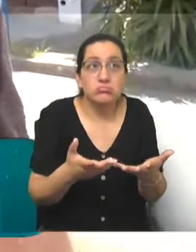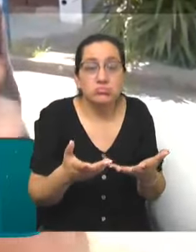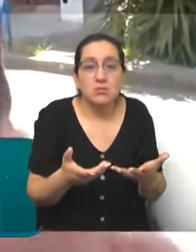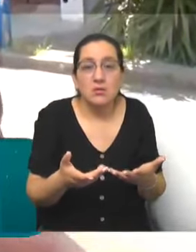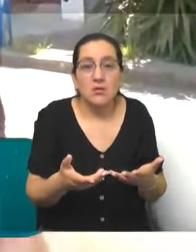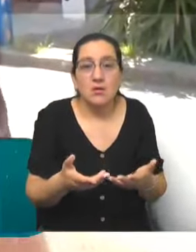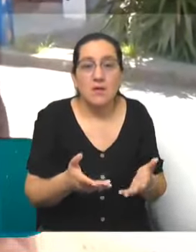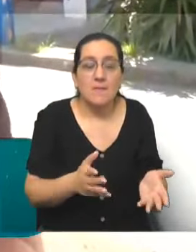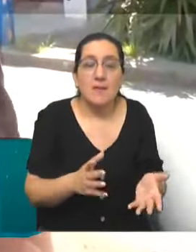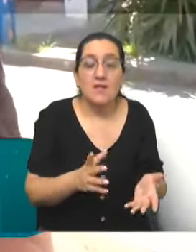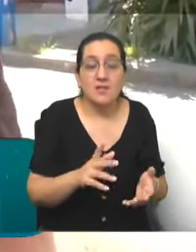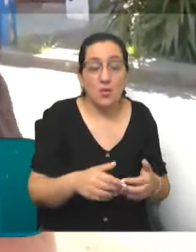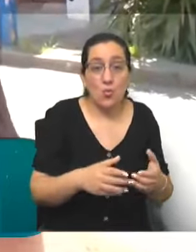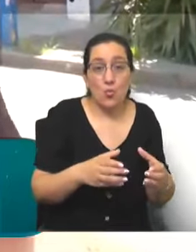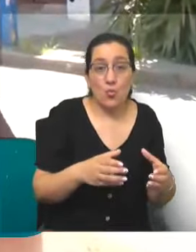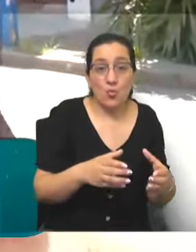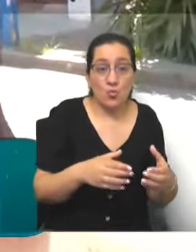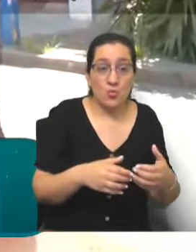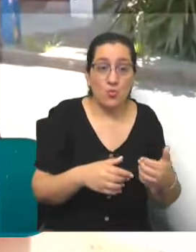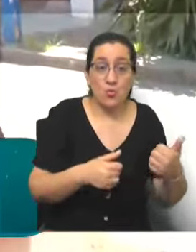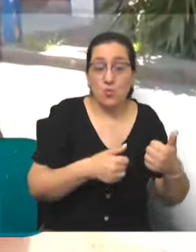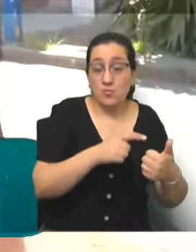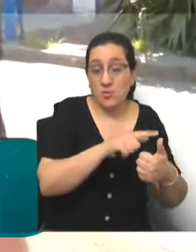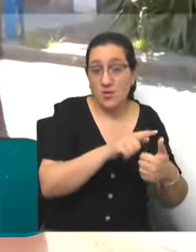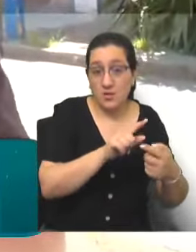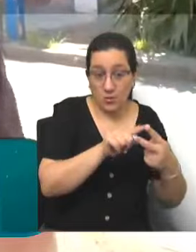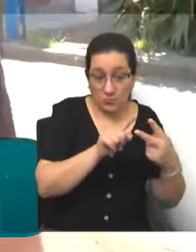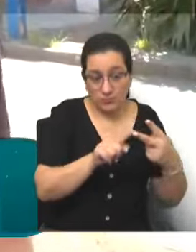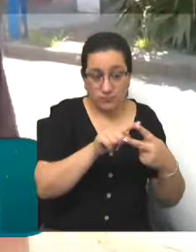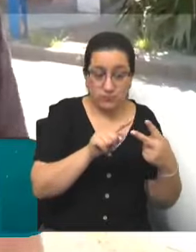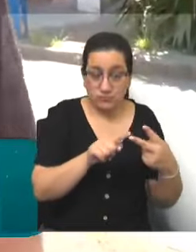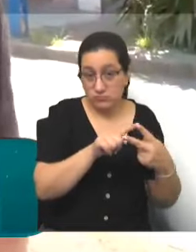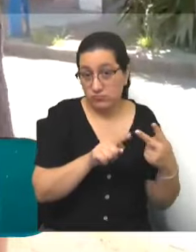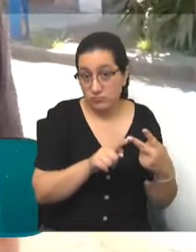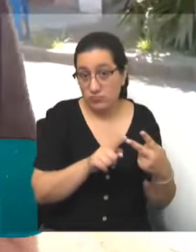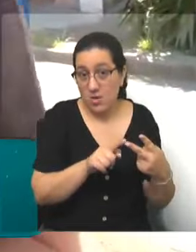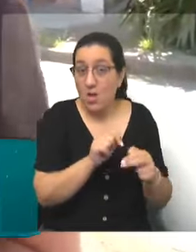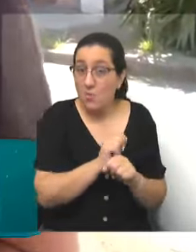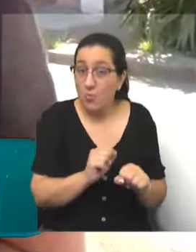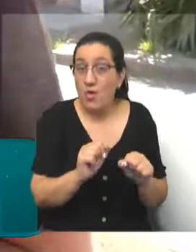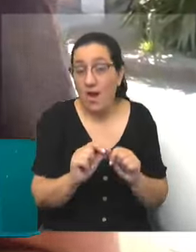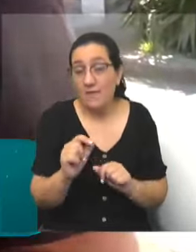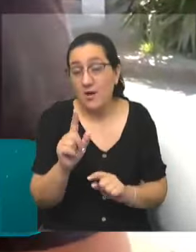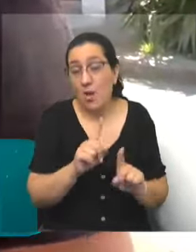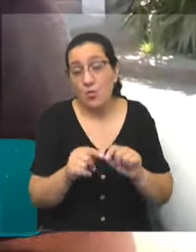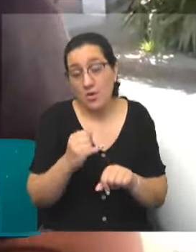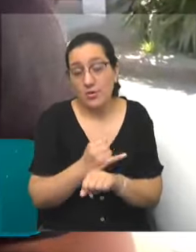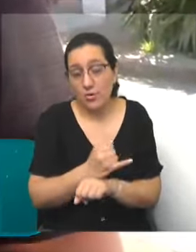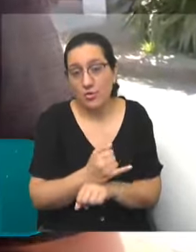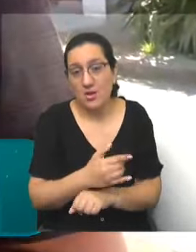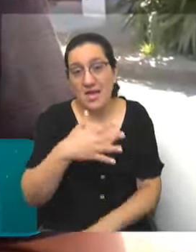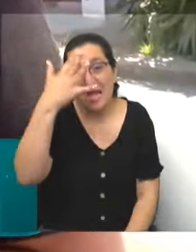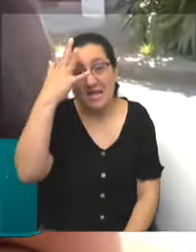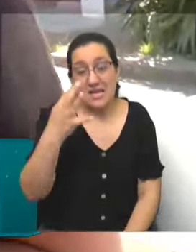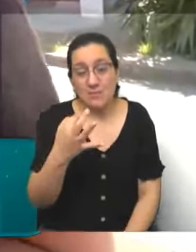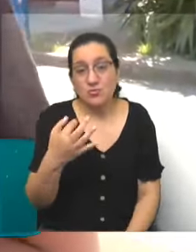expuestas entre una fórmula y otra se enmarcan dentro de esos márgenes de error o apenas por afuera. Entonces, creemos que hay un